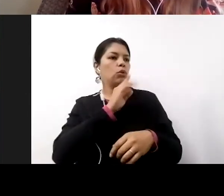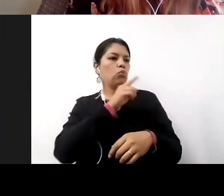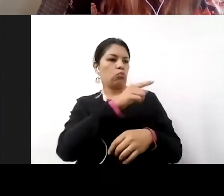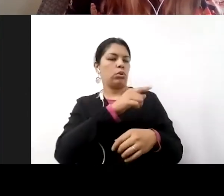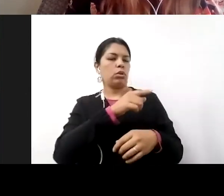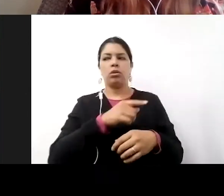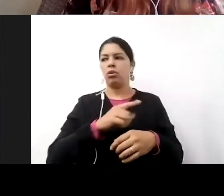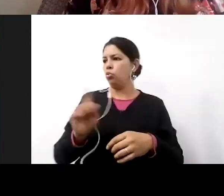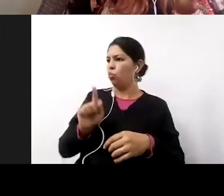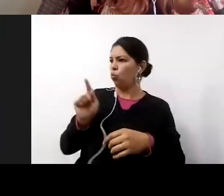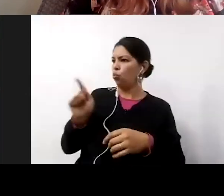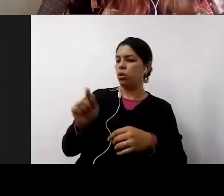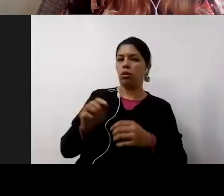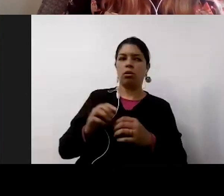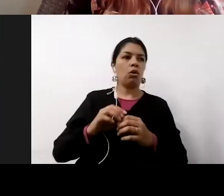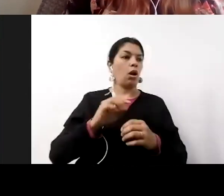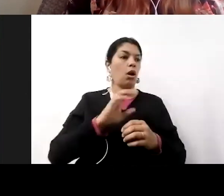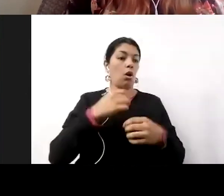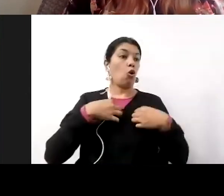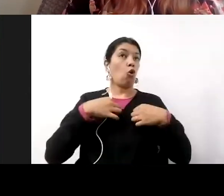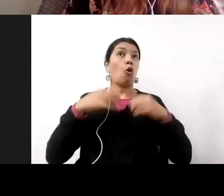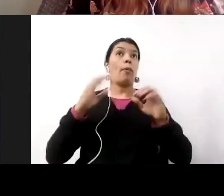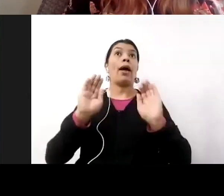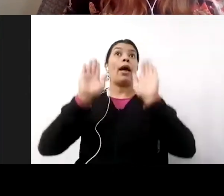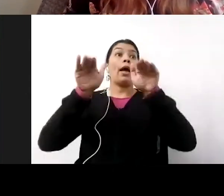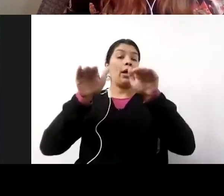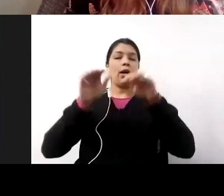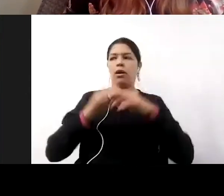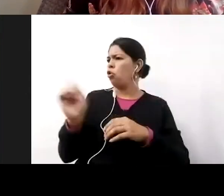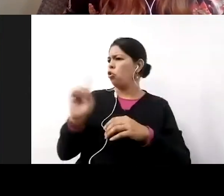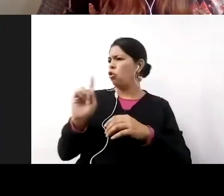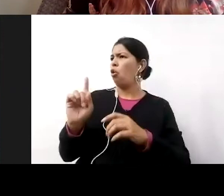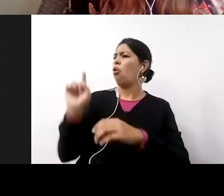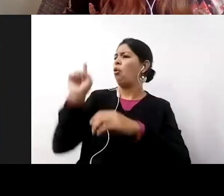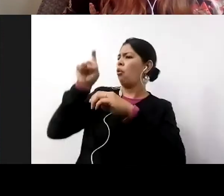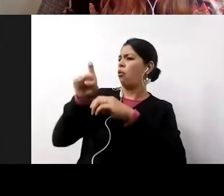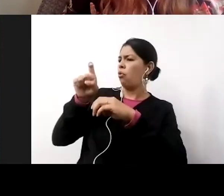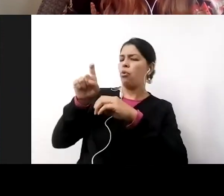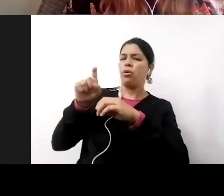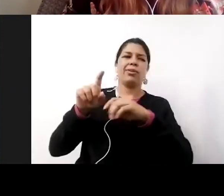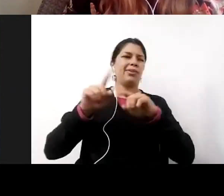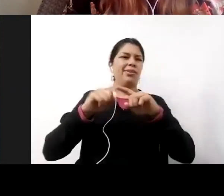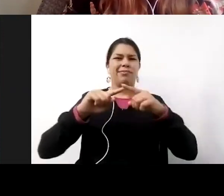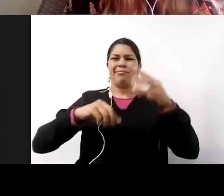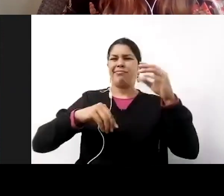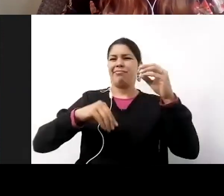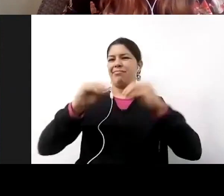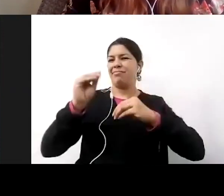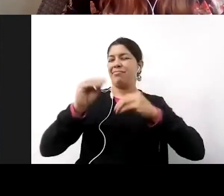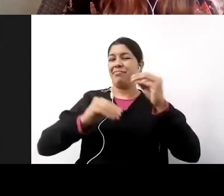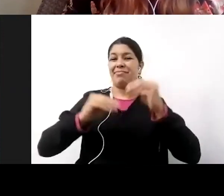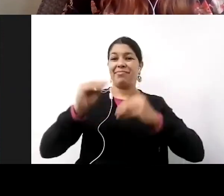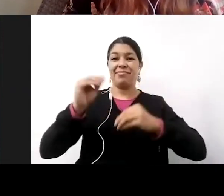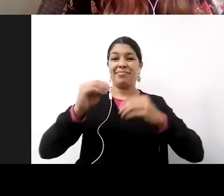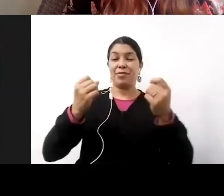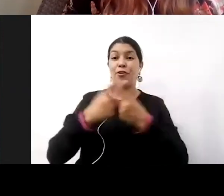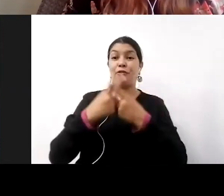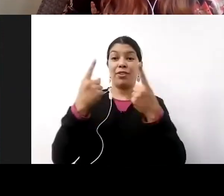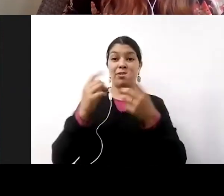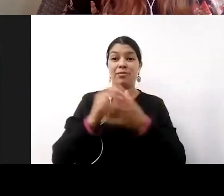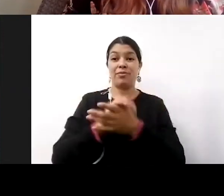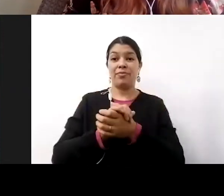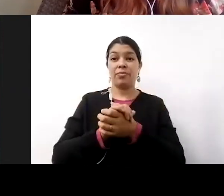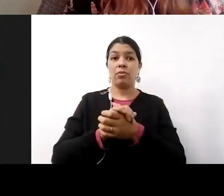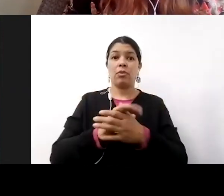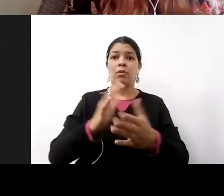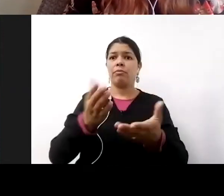la ropa. Y en estas ocasiones, en muchos casos, surgen conflictos por cosas tan simples como estas, como cómo se debe